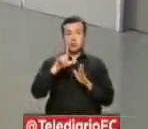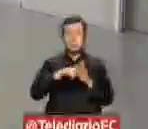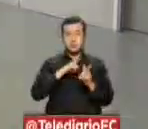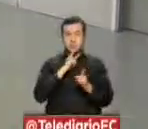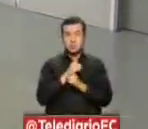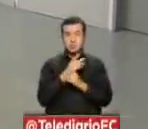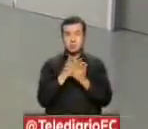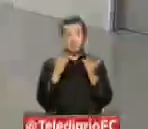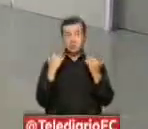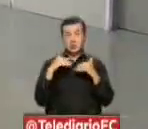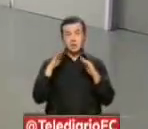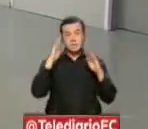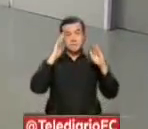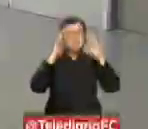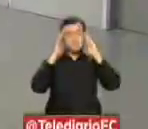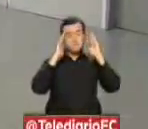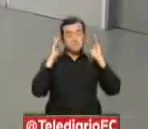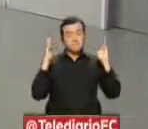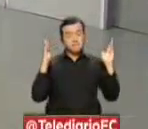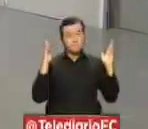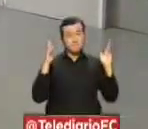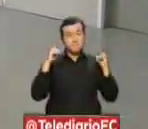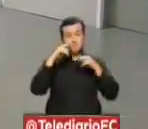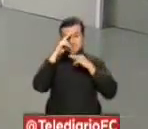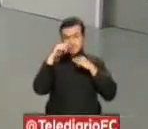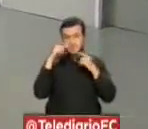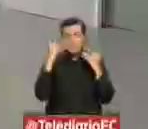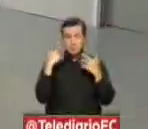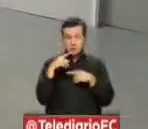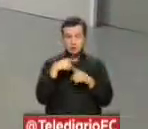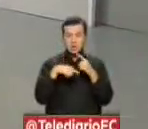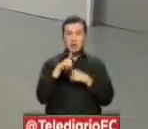Así nosotros nos despedimos ya de Telediario. Viene